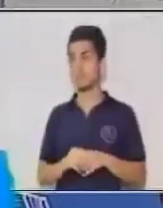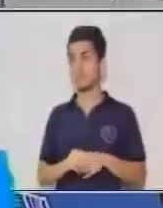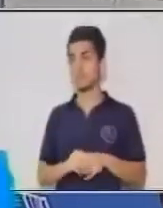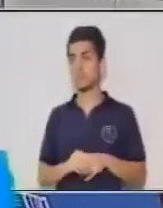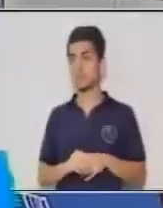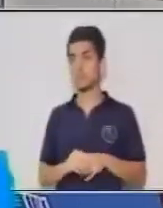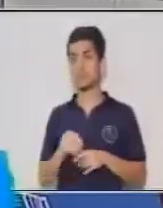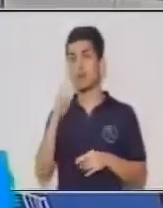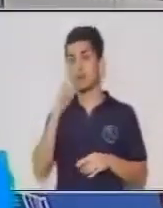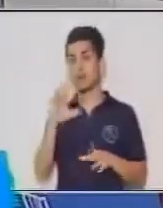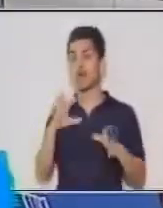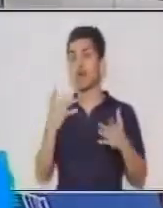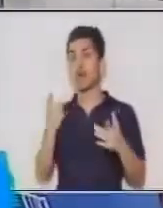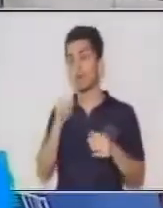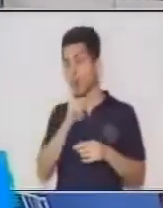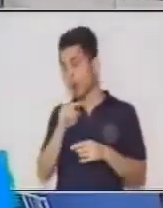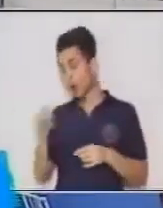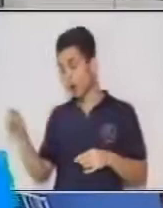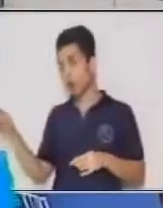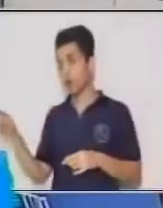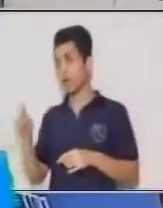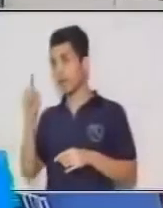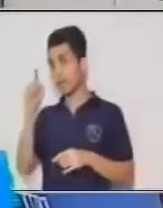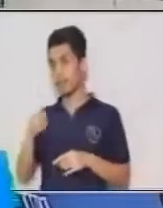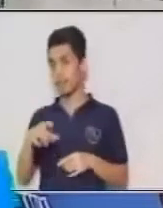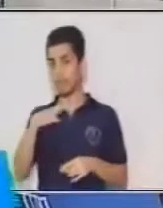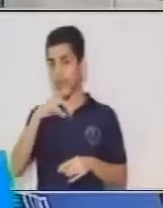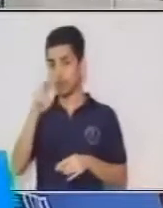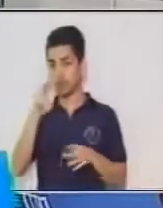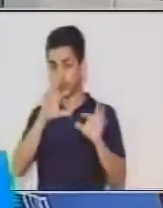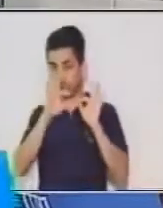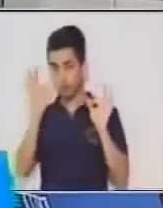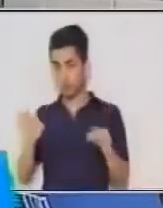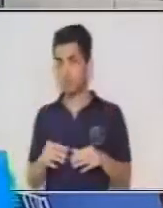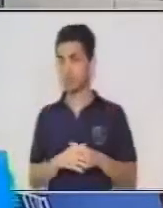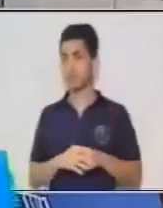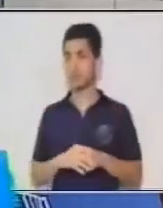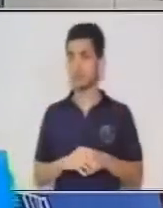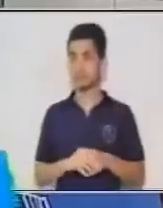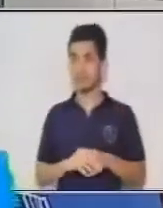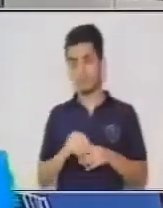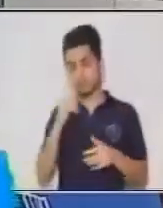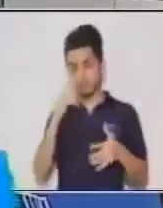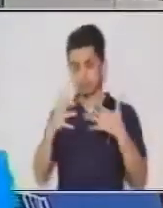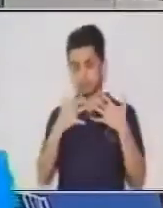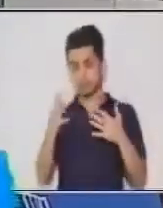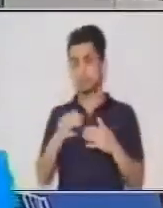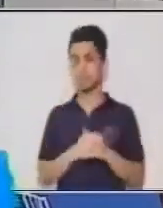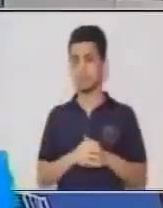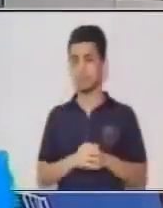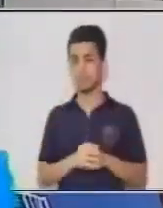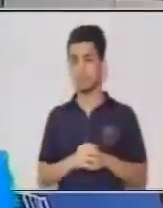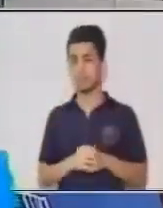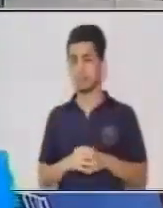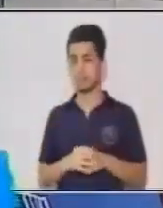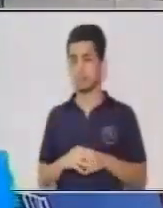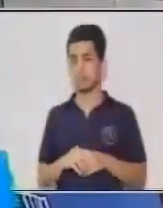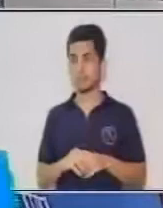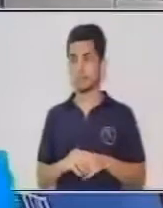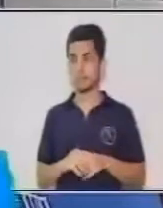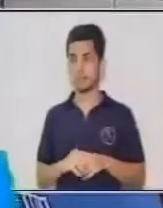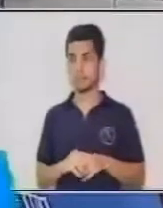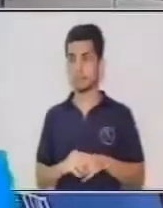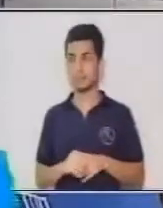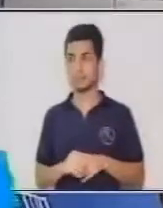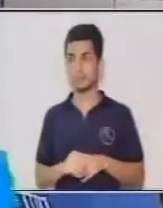asíntota horizontal, tenemos dos formas. ¿Sí? Vamos a ver cómo trabajar esas dos formas.